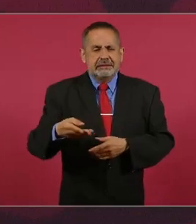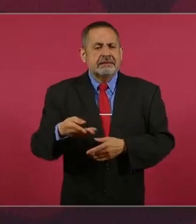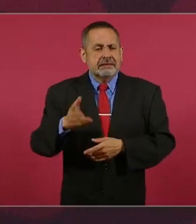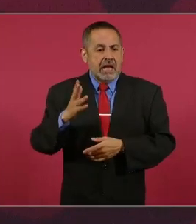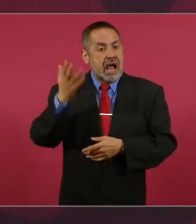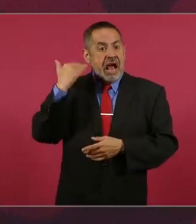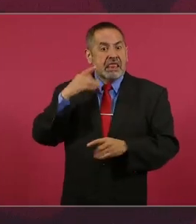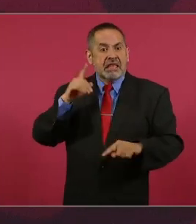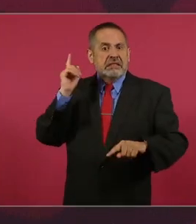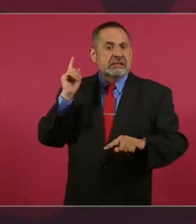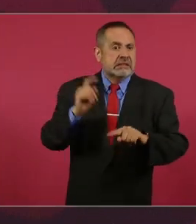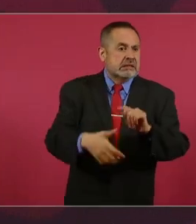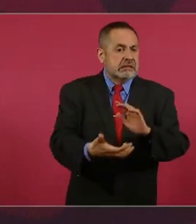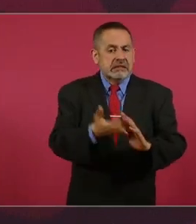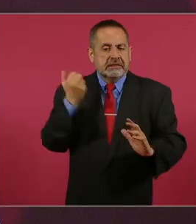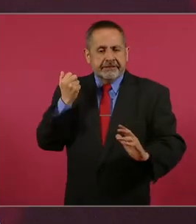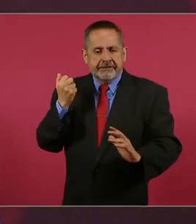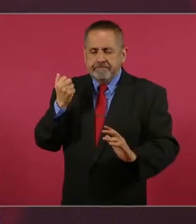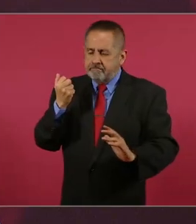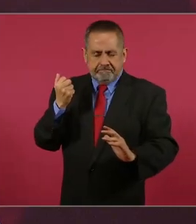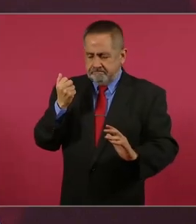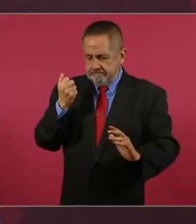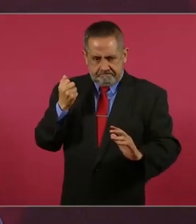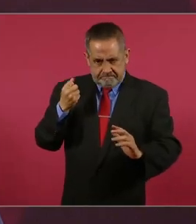se las habían arrebatado,